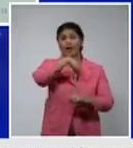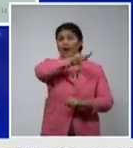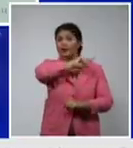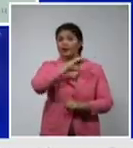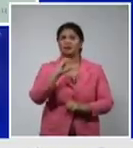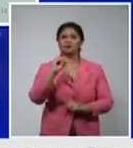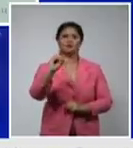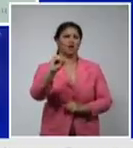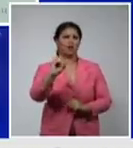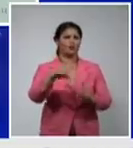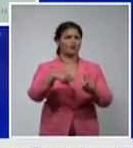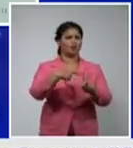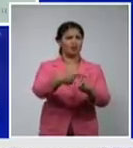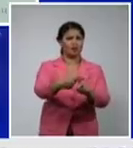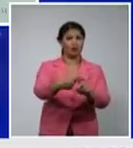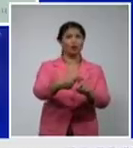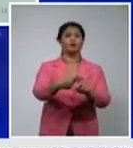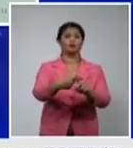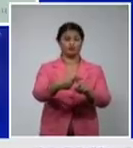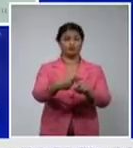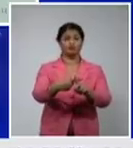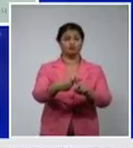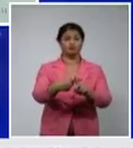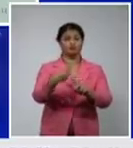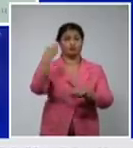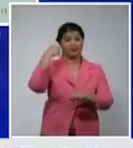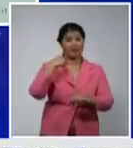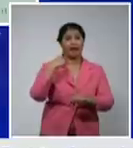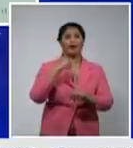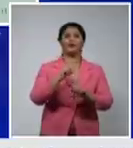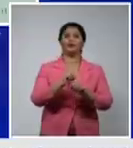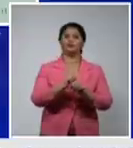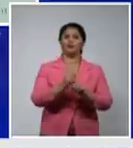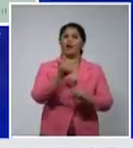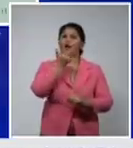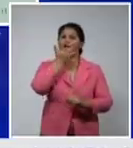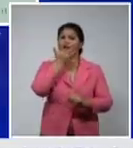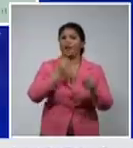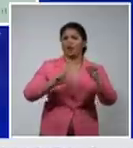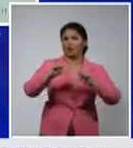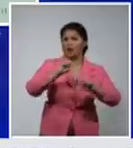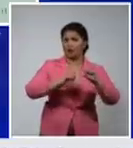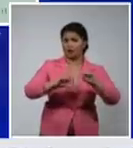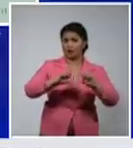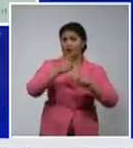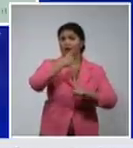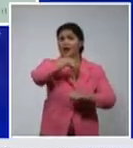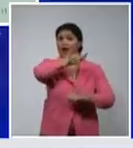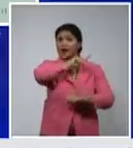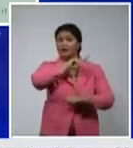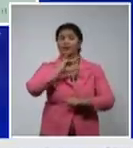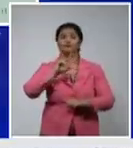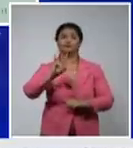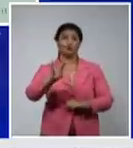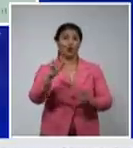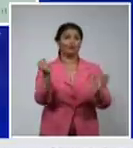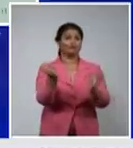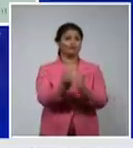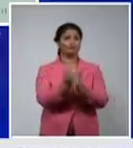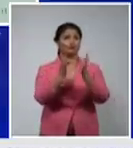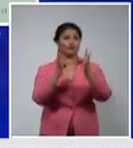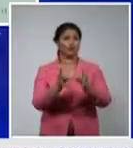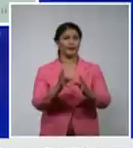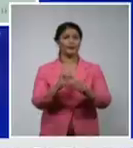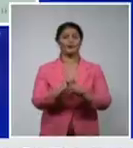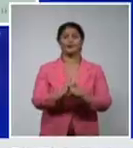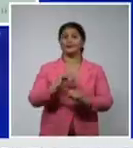el procesamiento de las muestras, pues ayer confirman 9 casos, 6 en